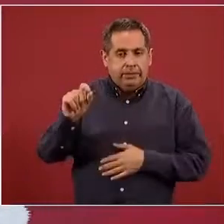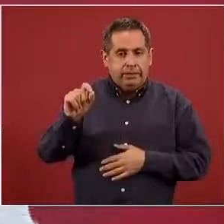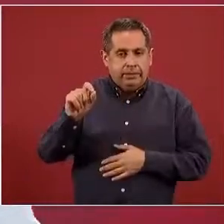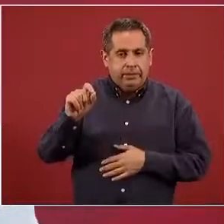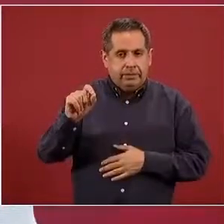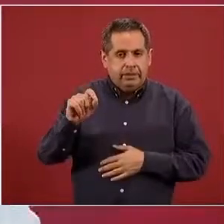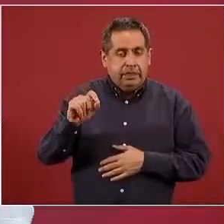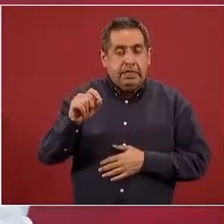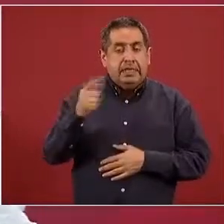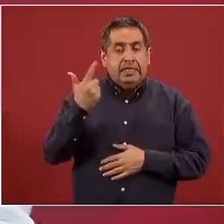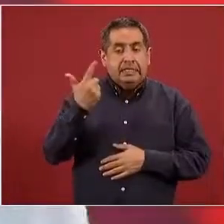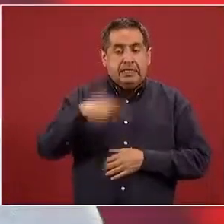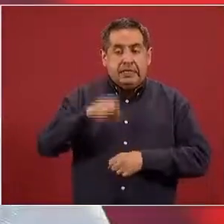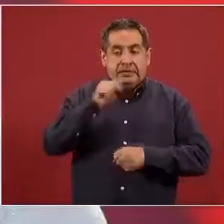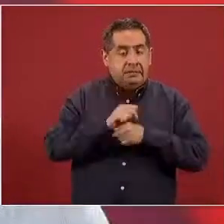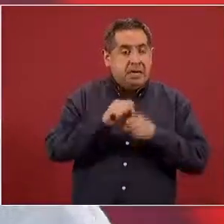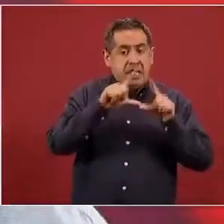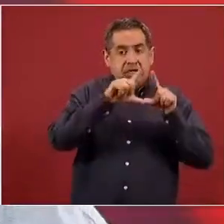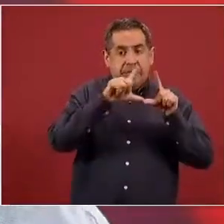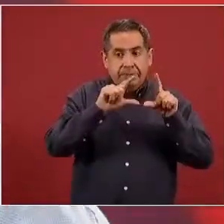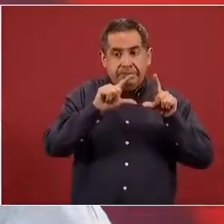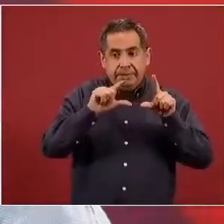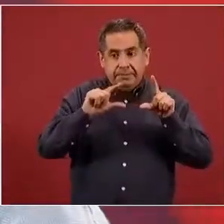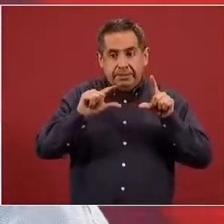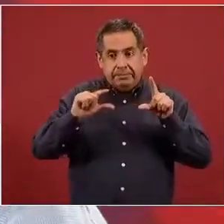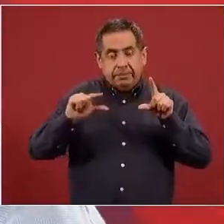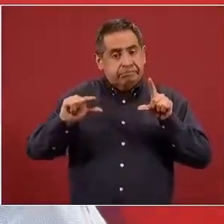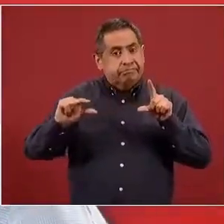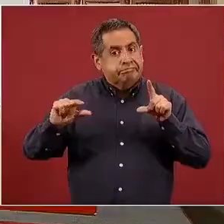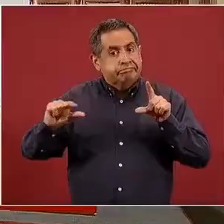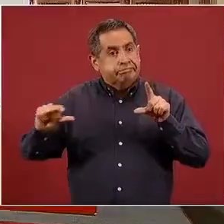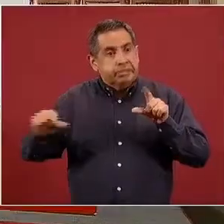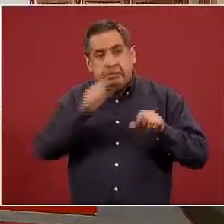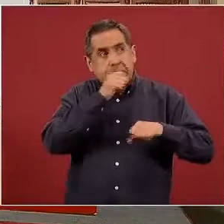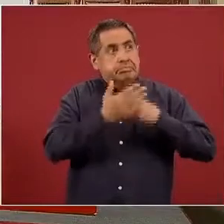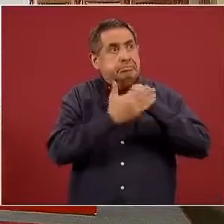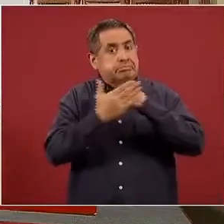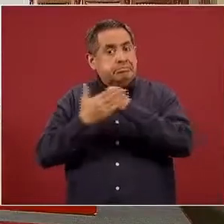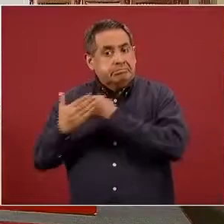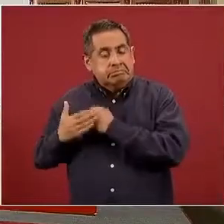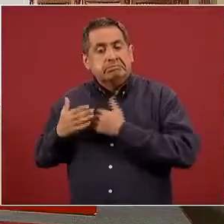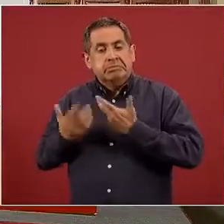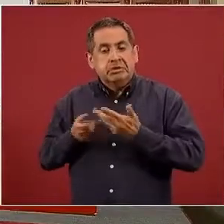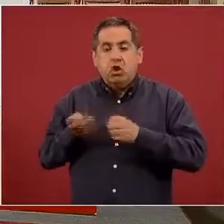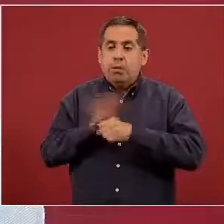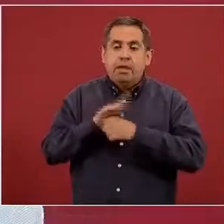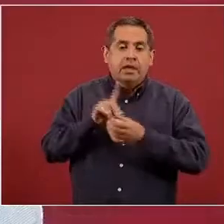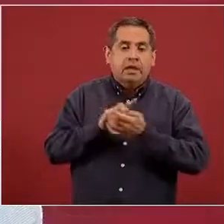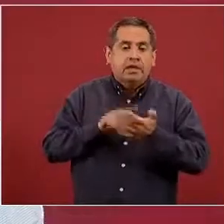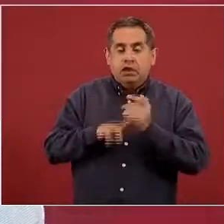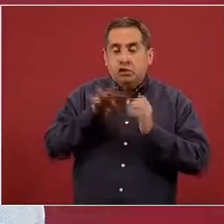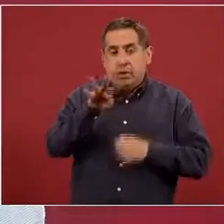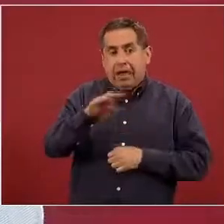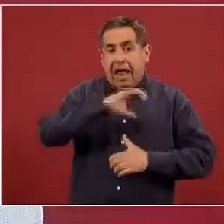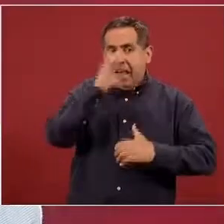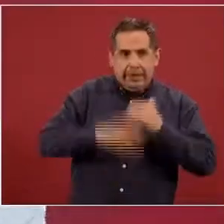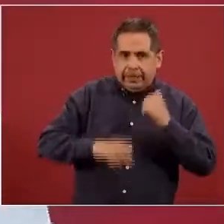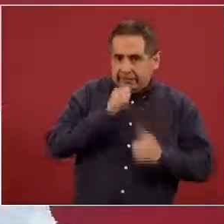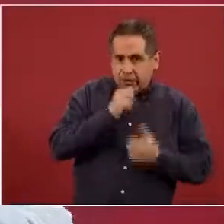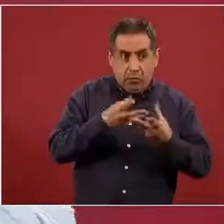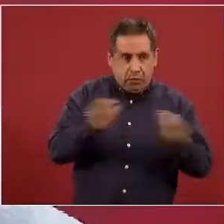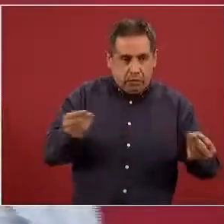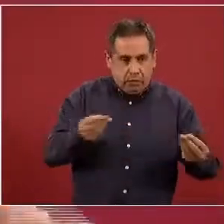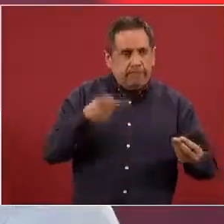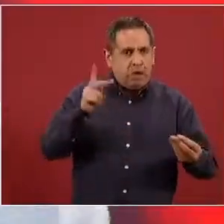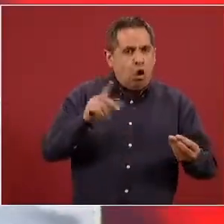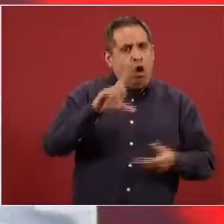2020. 7 semanas consecutivas de descenso en todos los indicadores de la epidemia. La epidemia COVID-19 no ha acabado, pero muestra